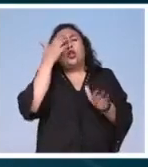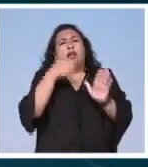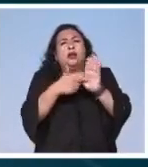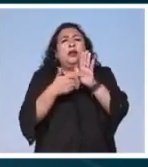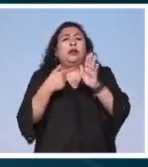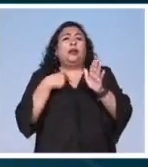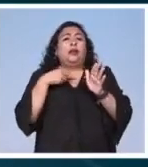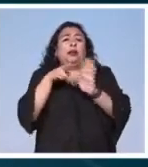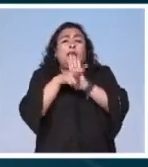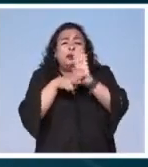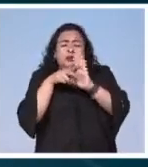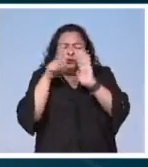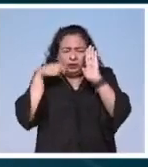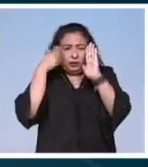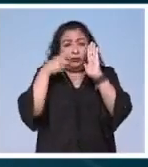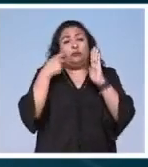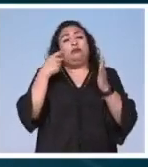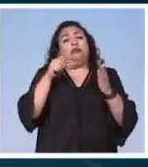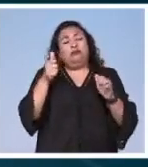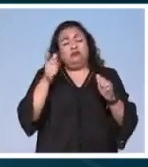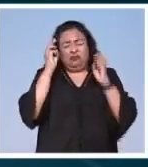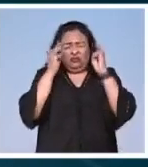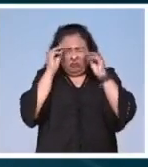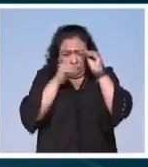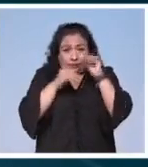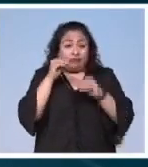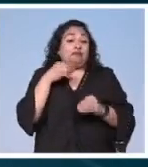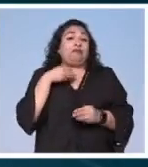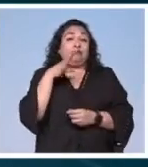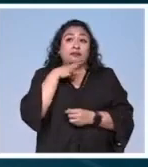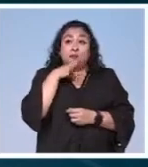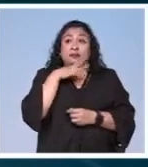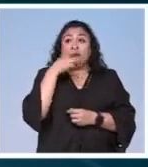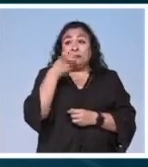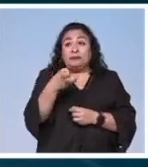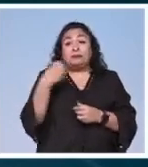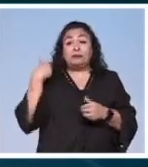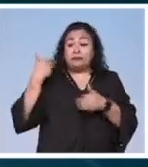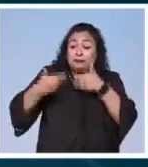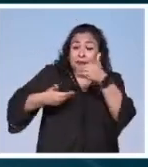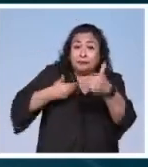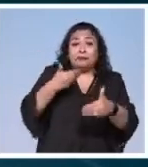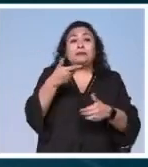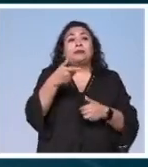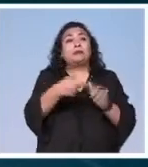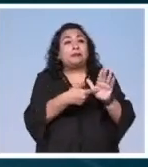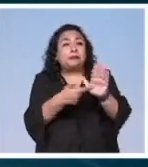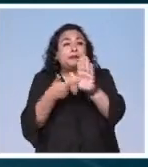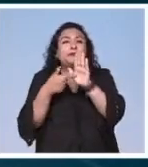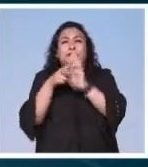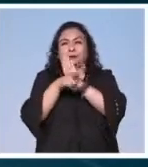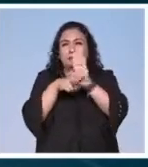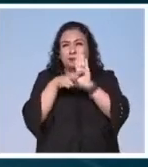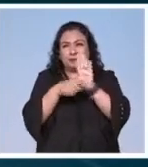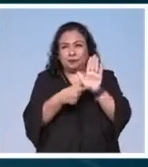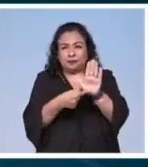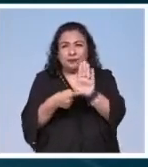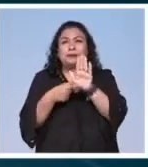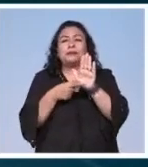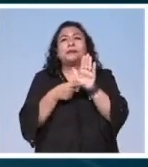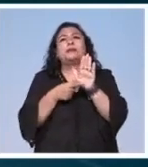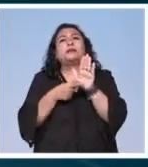materiales audiovisuales, con elementos museográficos, hicimos este recorrido audiovisual